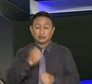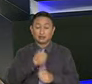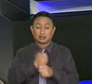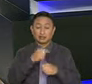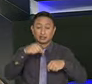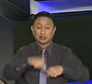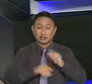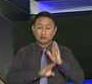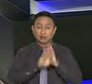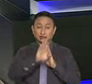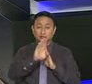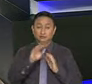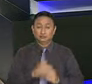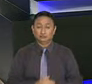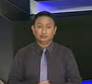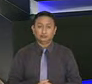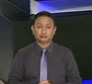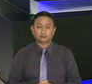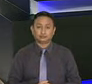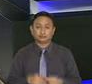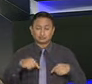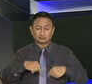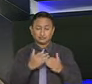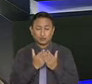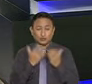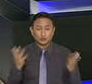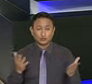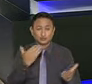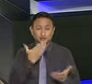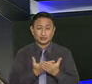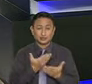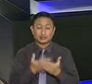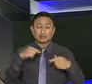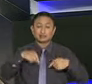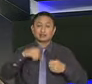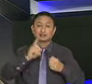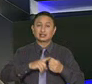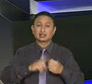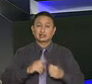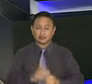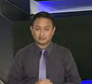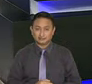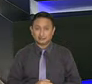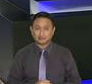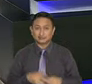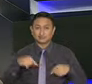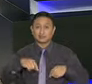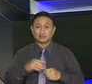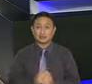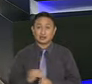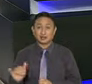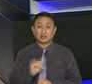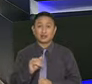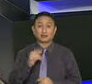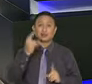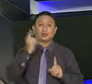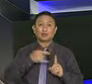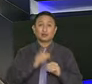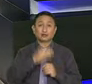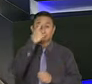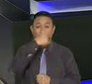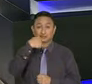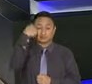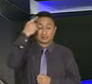crecer muchísimo así que tenemos tanto que agradecerle a esta bella ciudad conocida como la carita de Dios luz